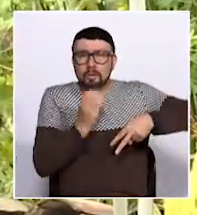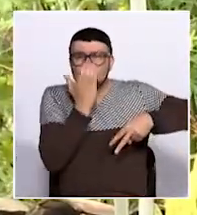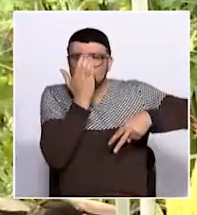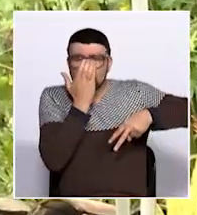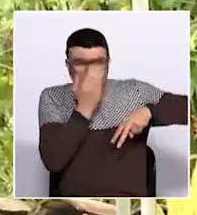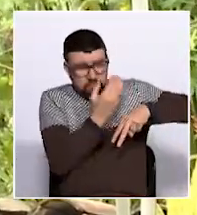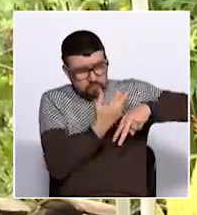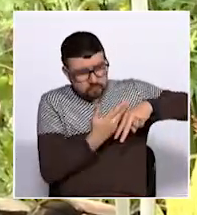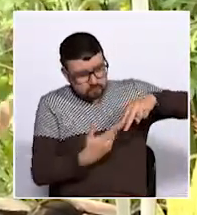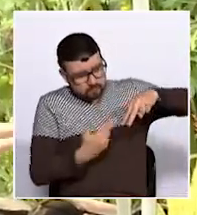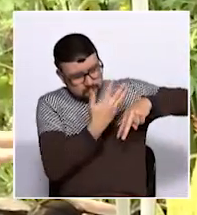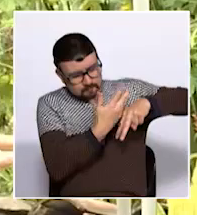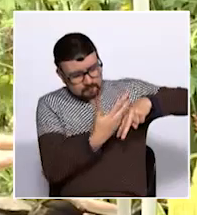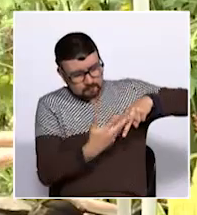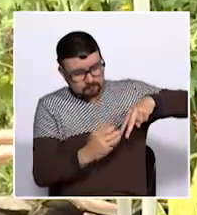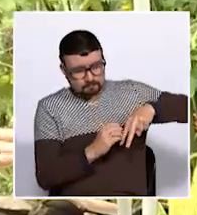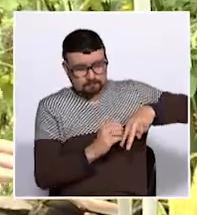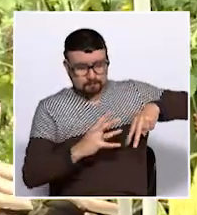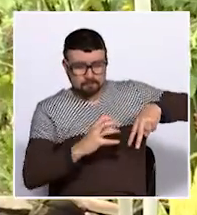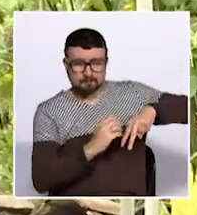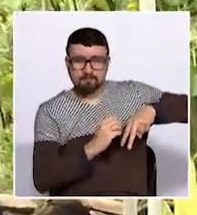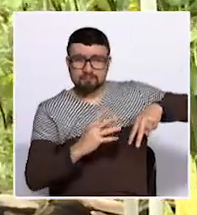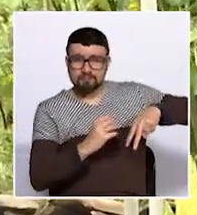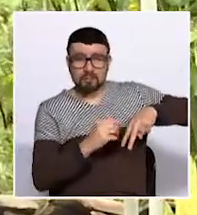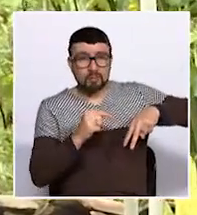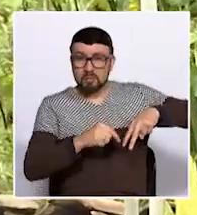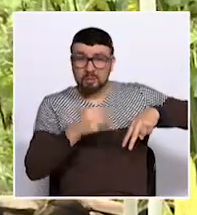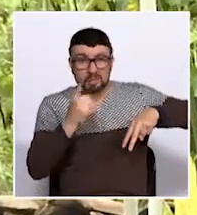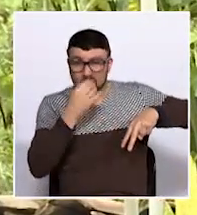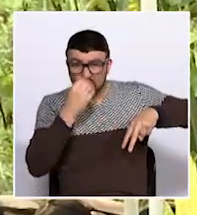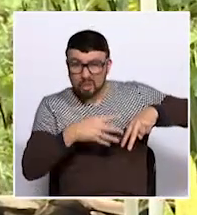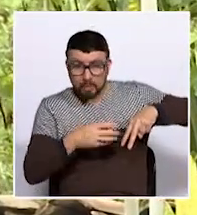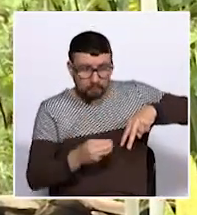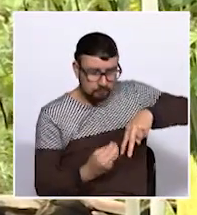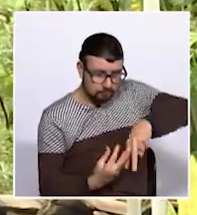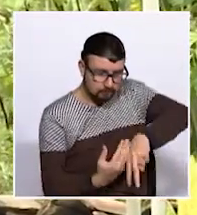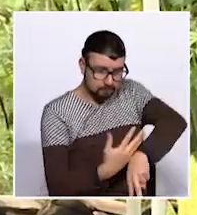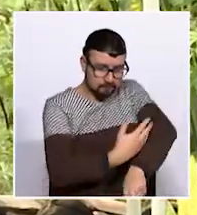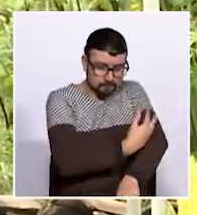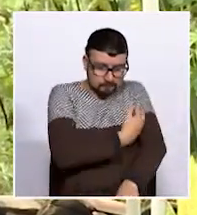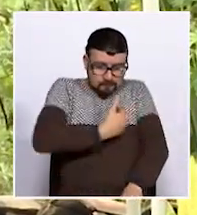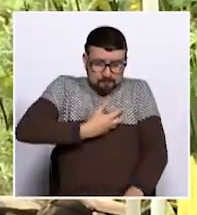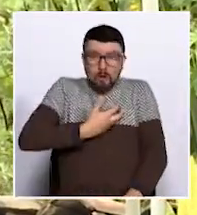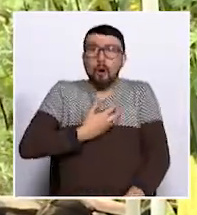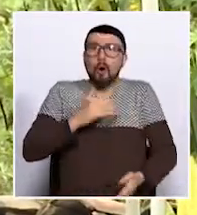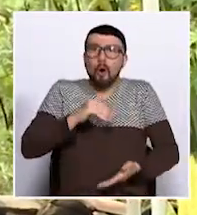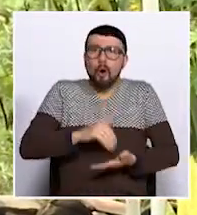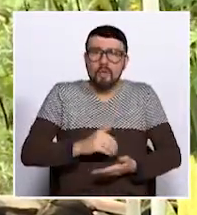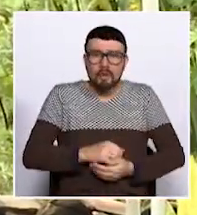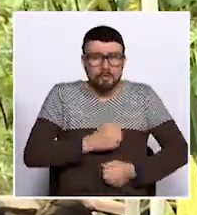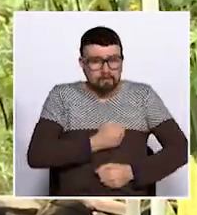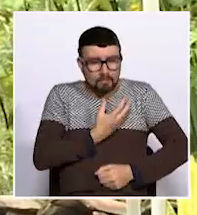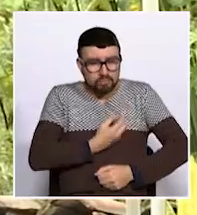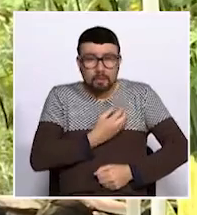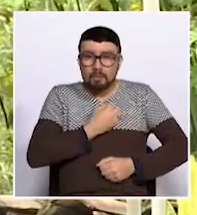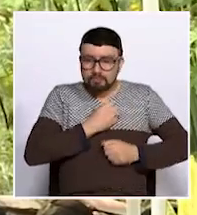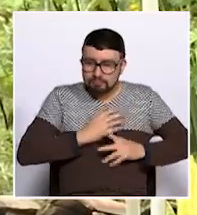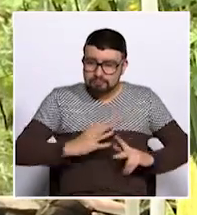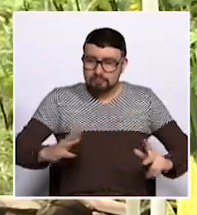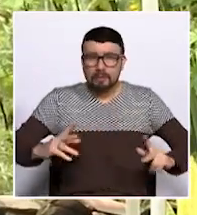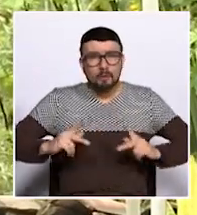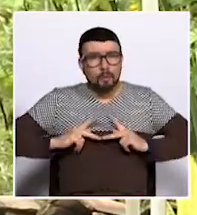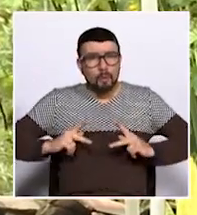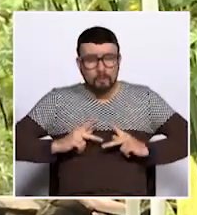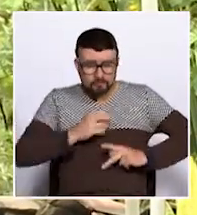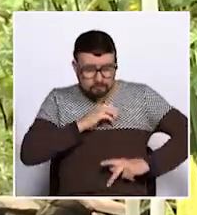a hacer recuperación. Y la sangre que ya fue utilizada se devuelva más rápido para ser otra vez oxigenada por la parte de los